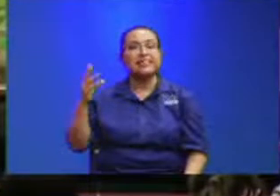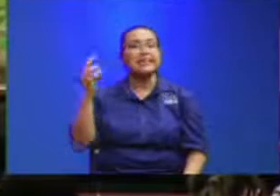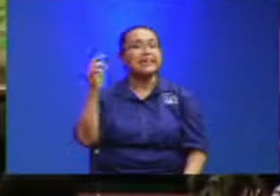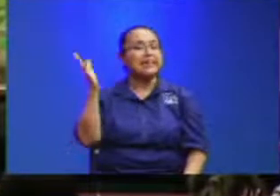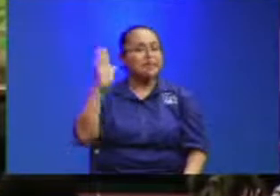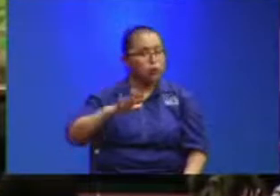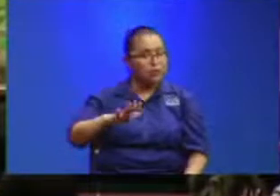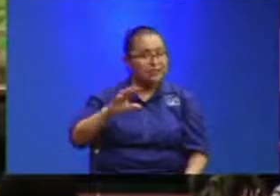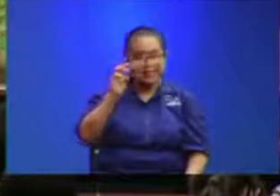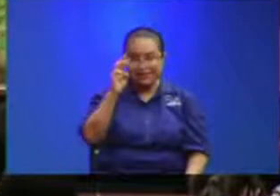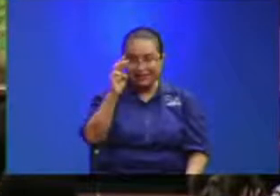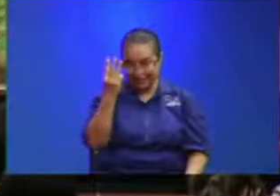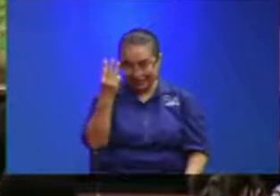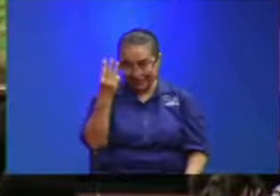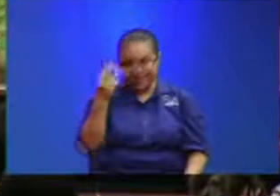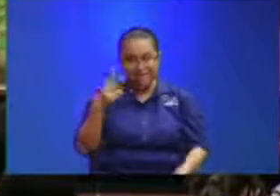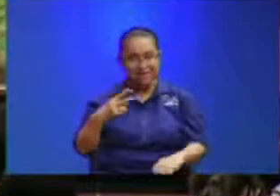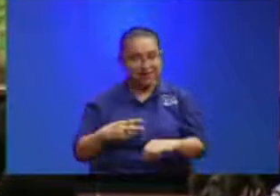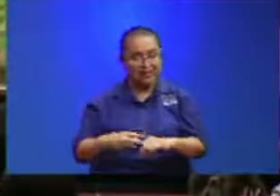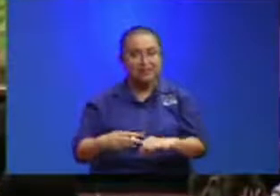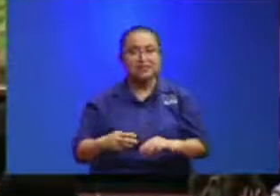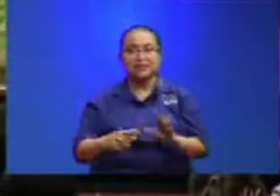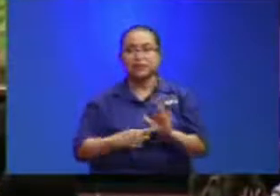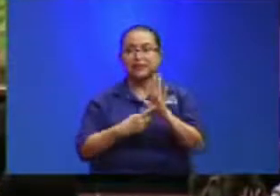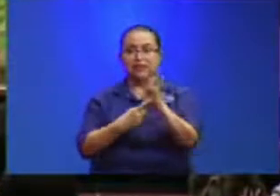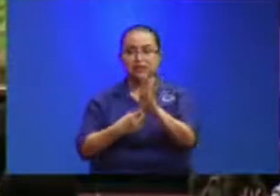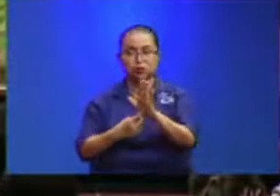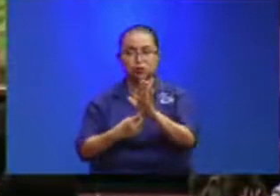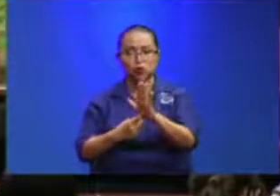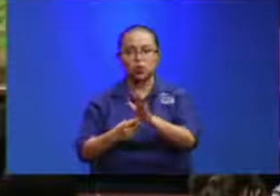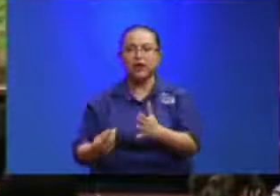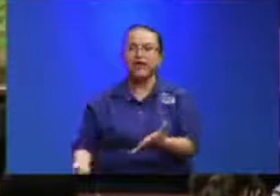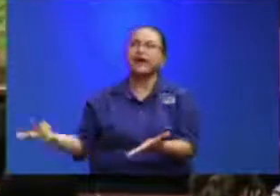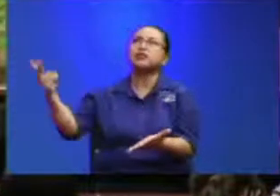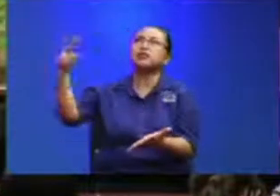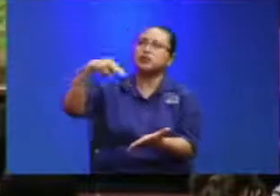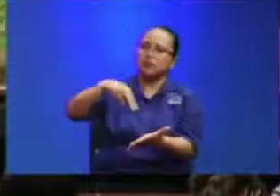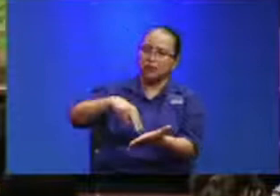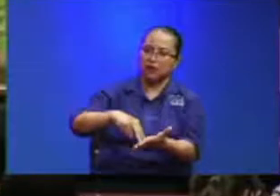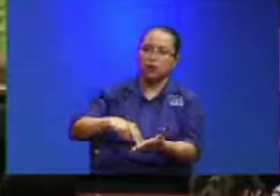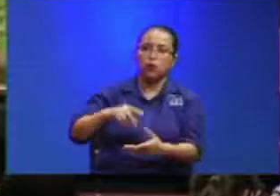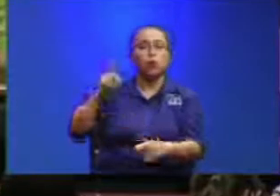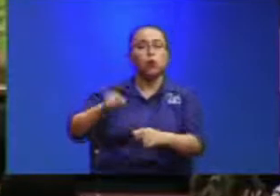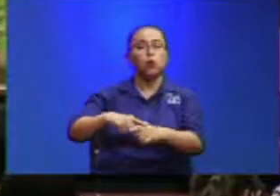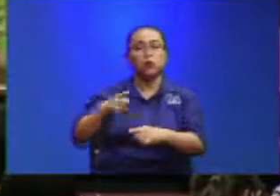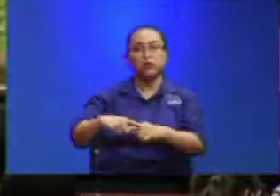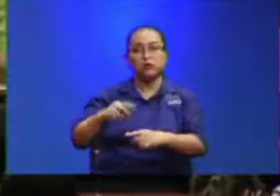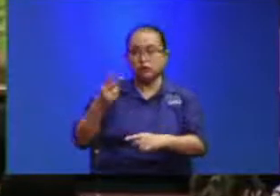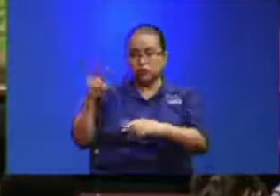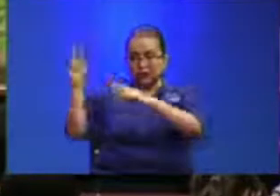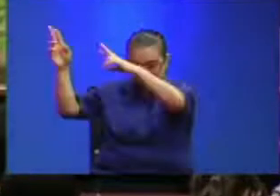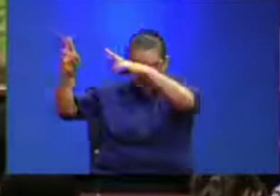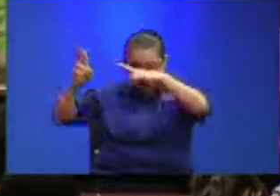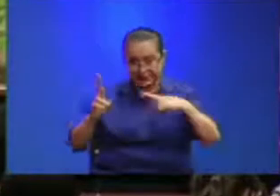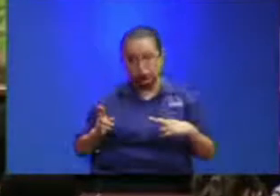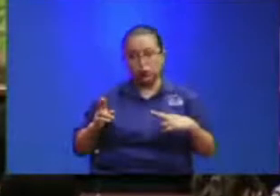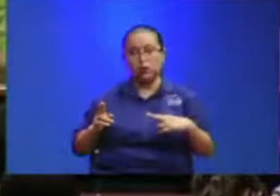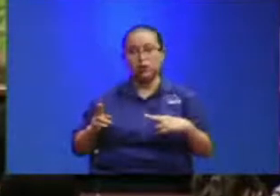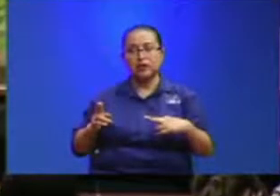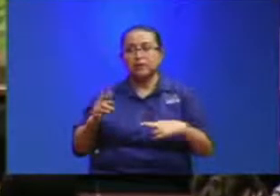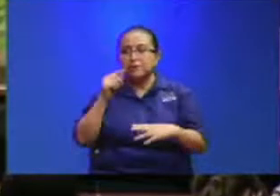presentaciones de él cuando él venga primero se le va a presentar el secreto